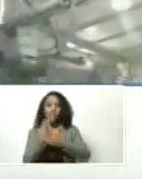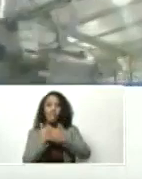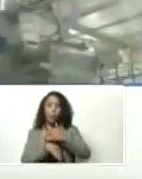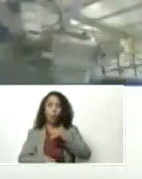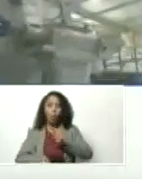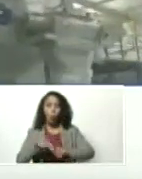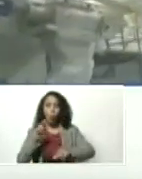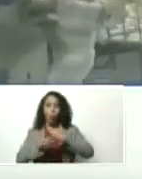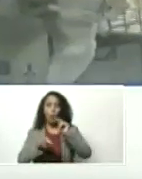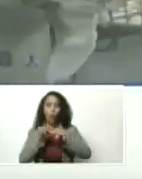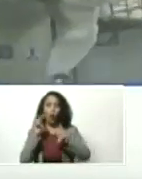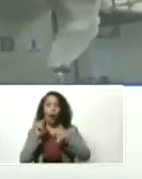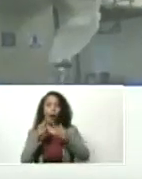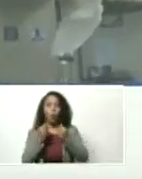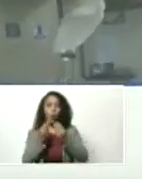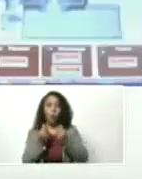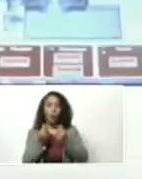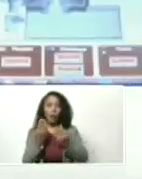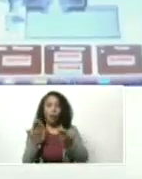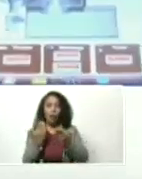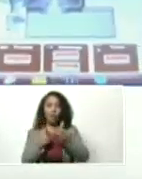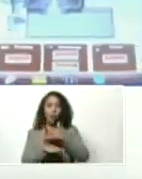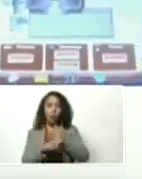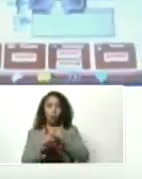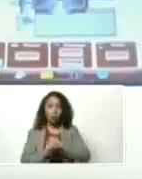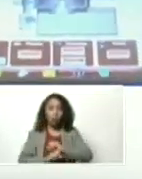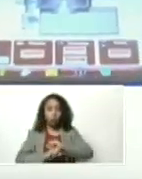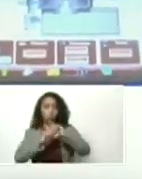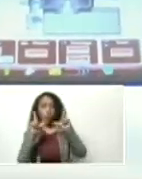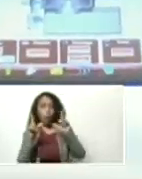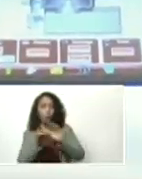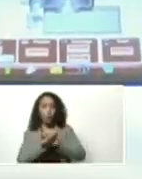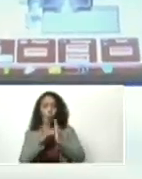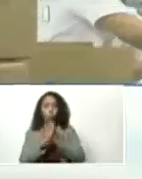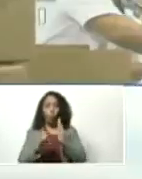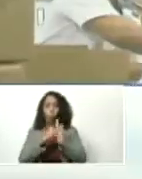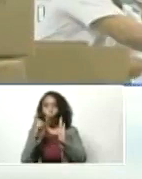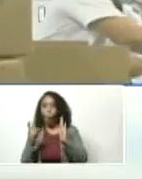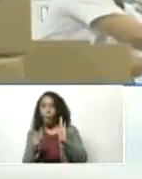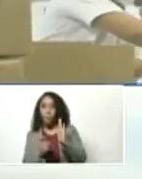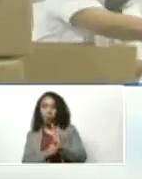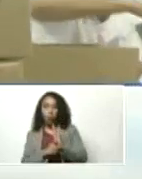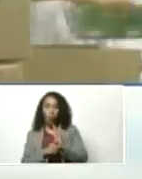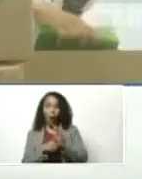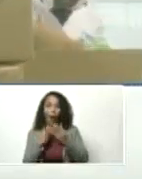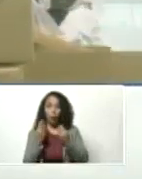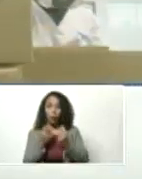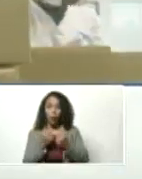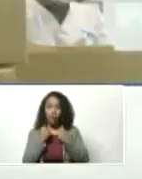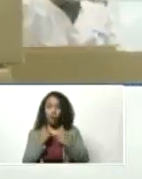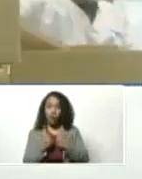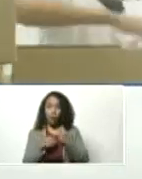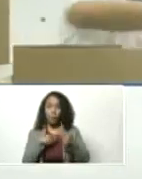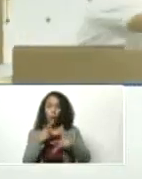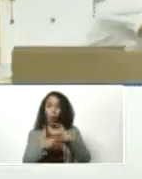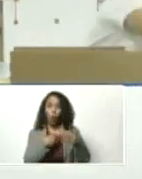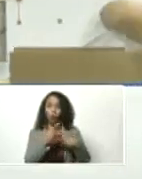construir una economía que va a asombrar al mundo entero. Una economía potente,